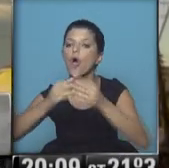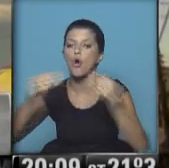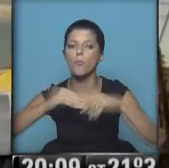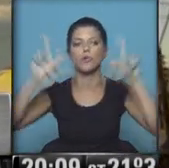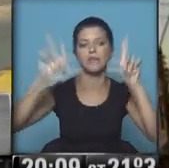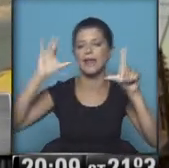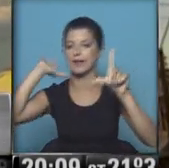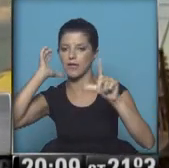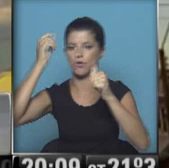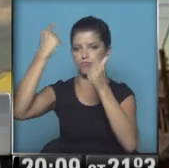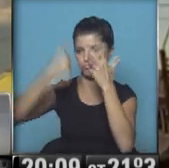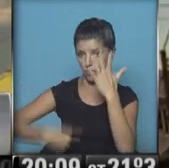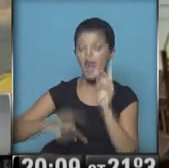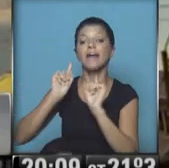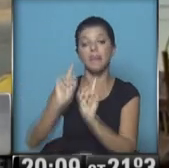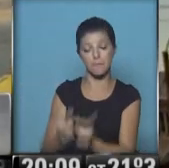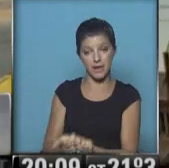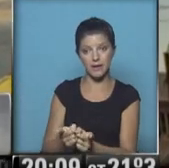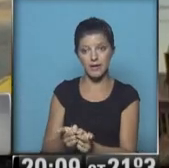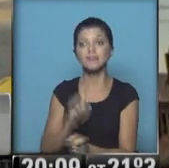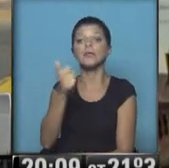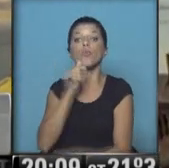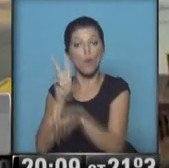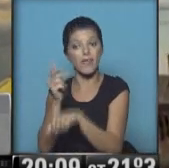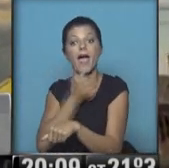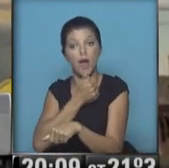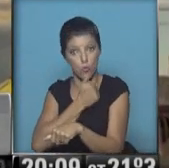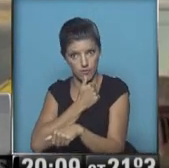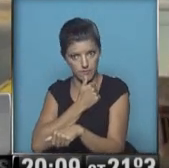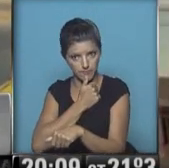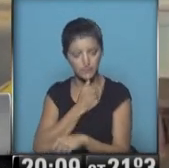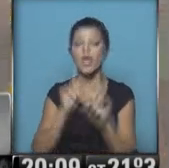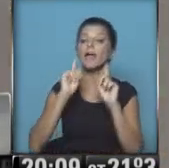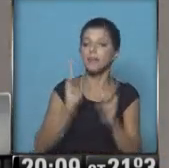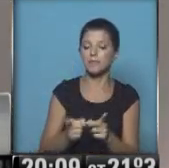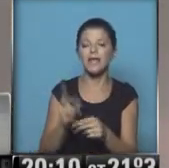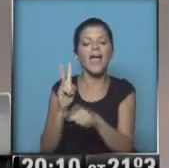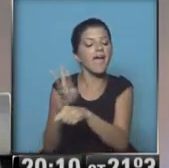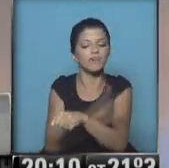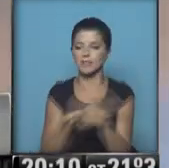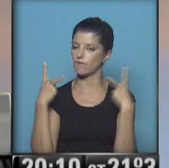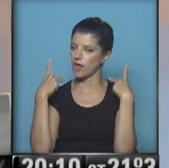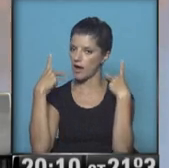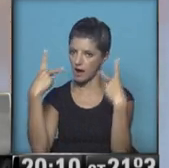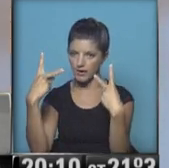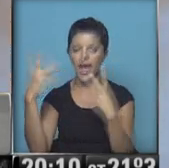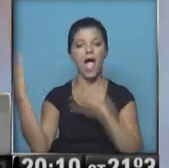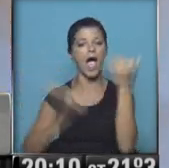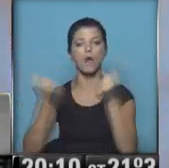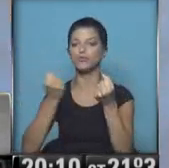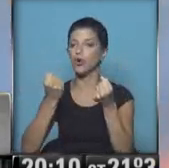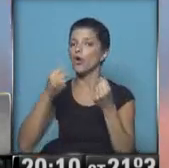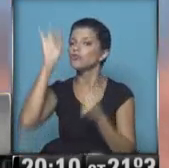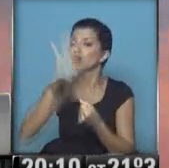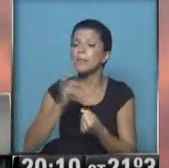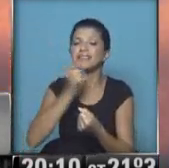de comunicación y prevea reserva de agua. También evite los viajes y utilice el automóvil solo